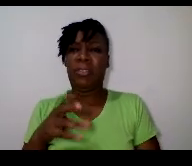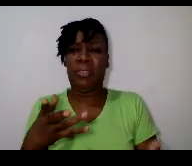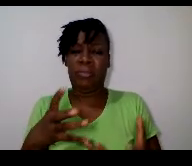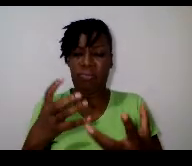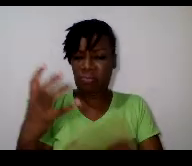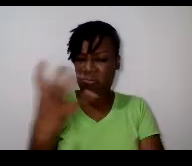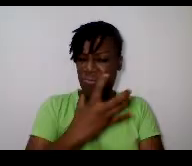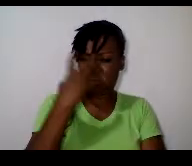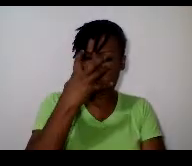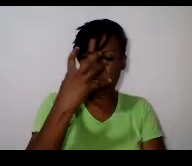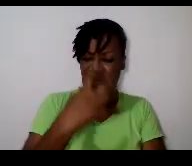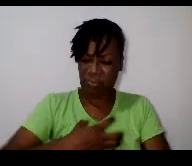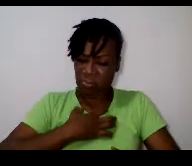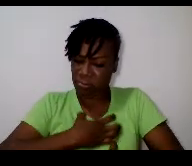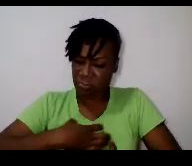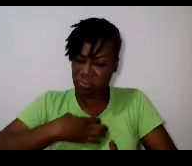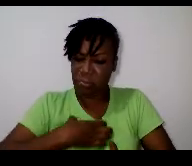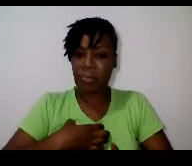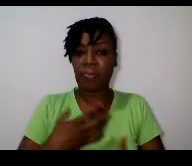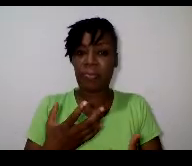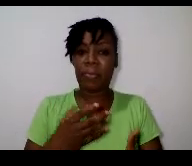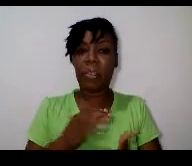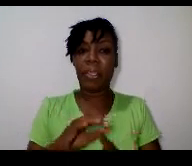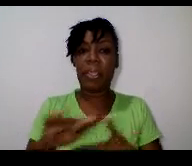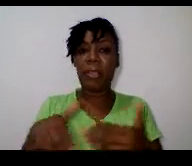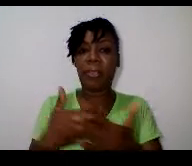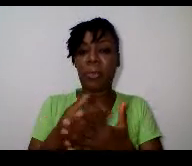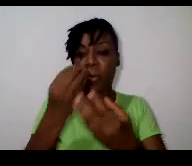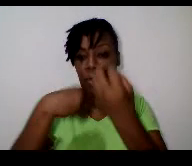como les dije, más impulsivas en relación a lo que comemos.